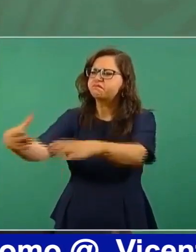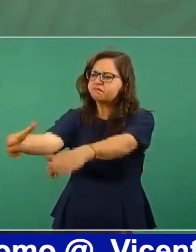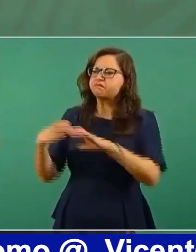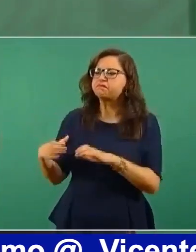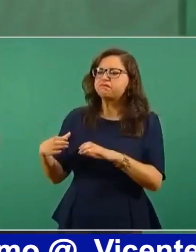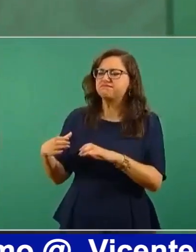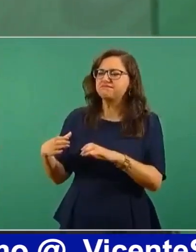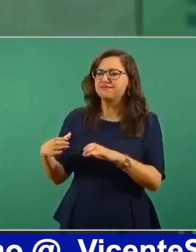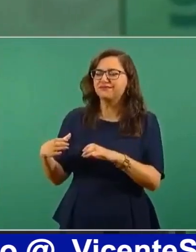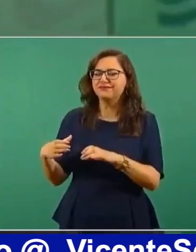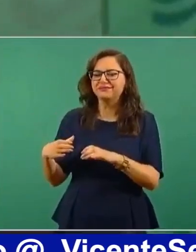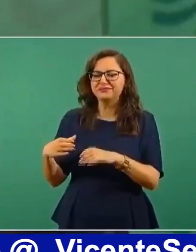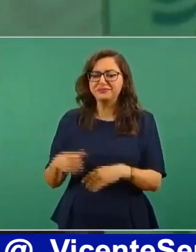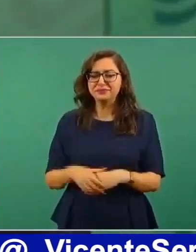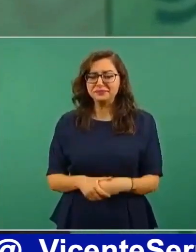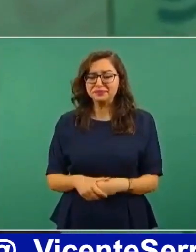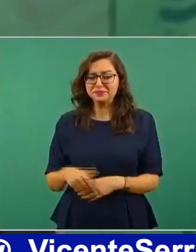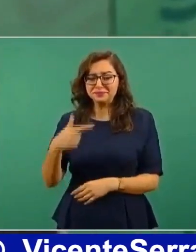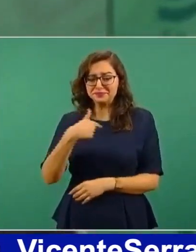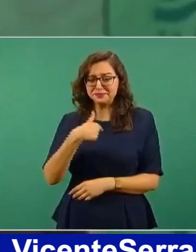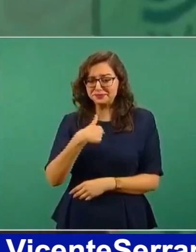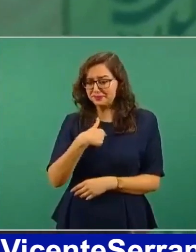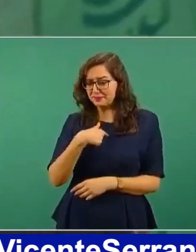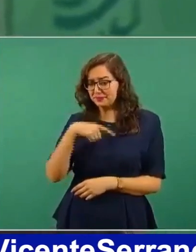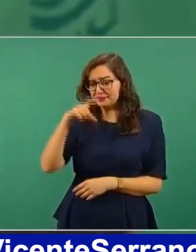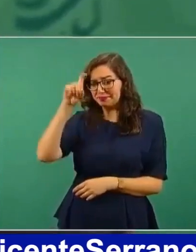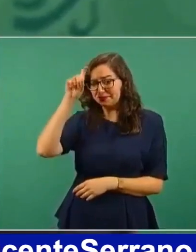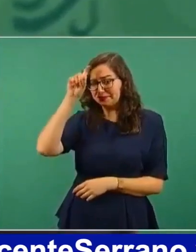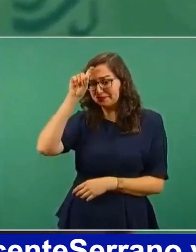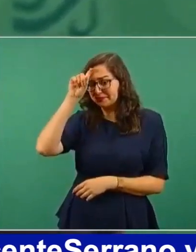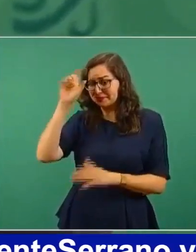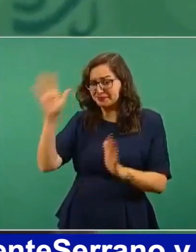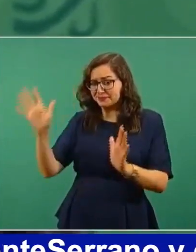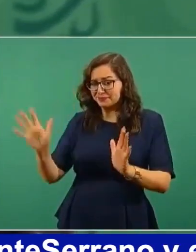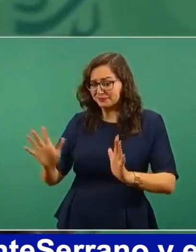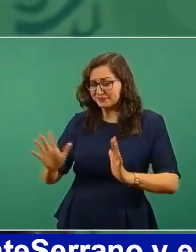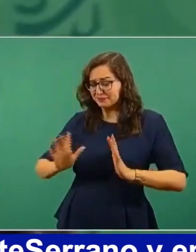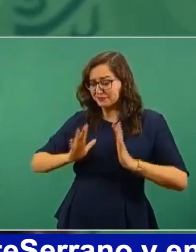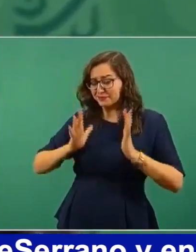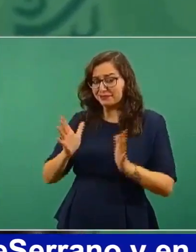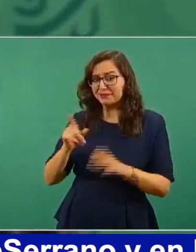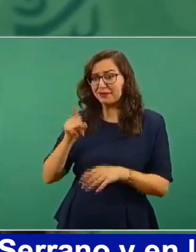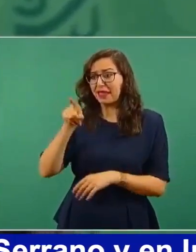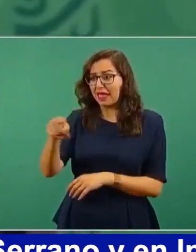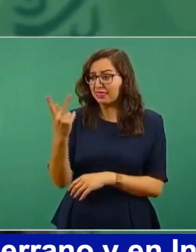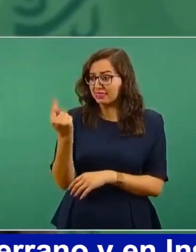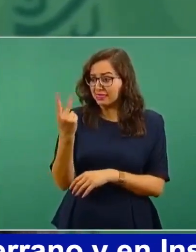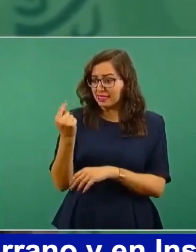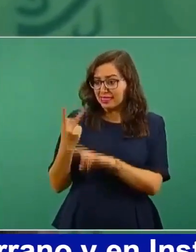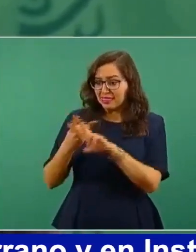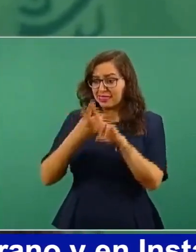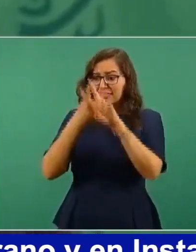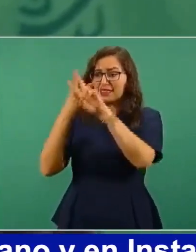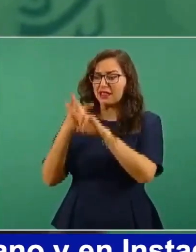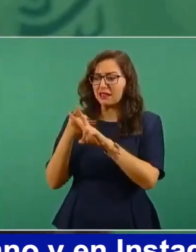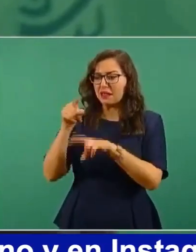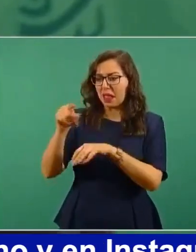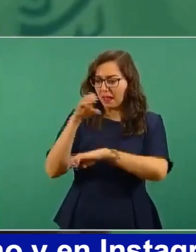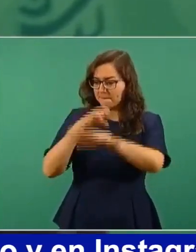Hasta me llamó la atención porque ni sabía yo cuántas empresas tenía Televisa, pero ahí venían